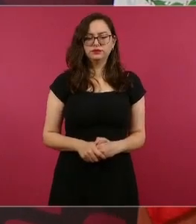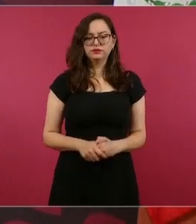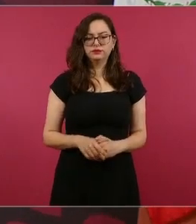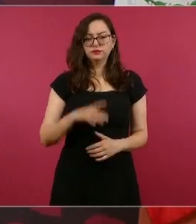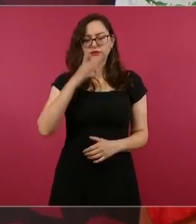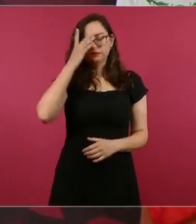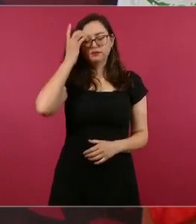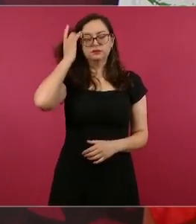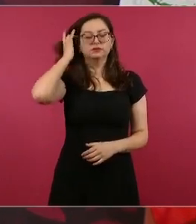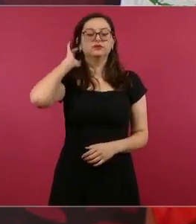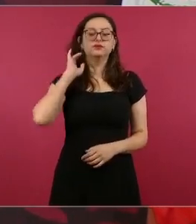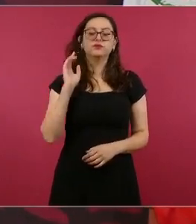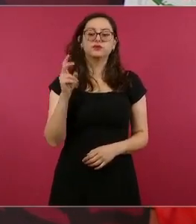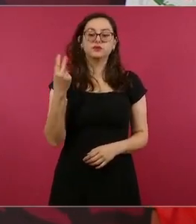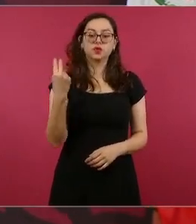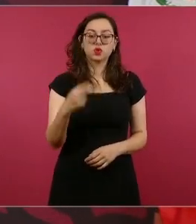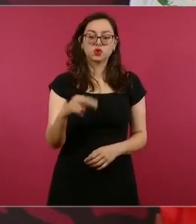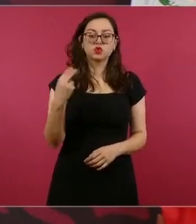apellido